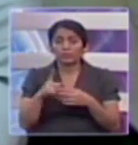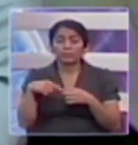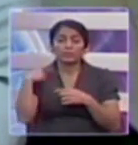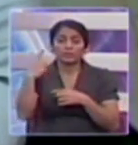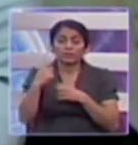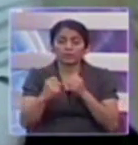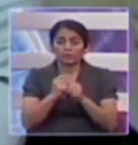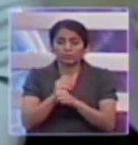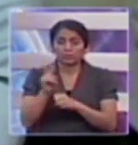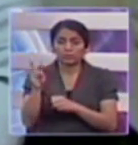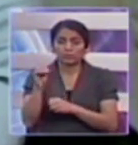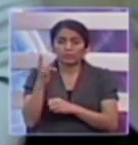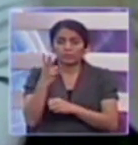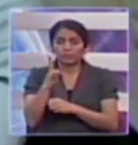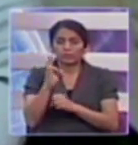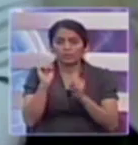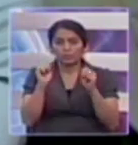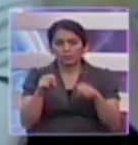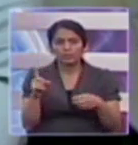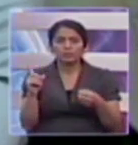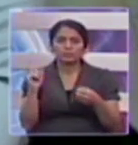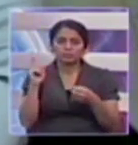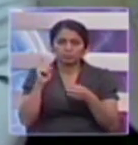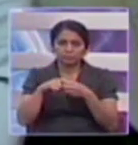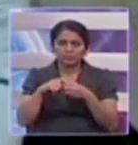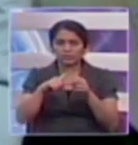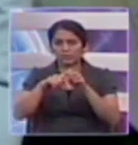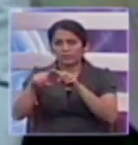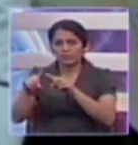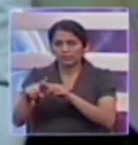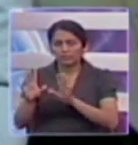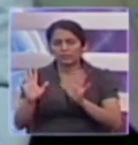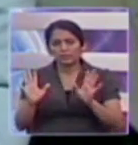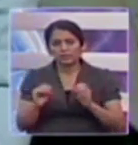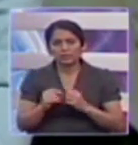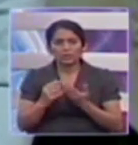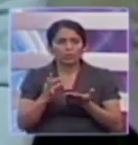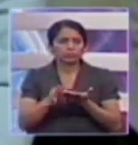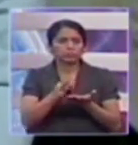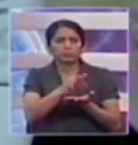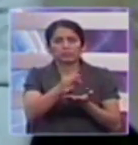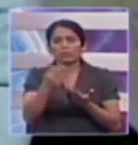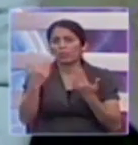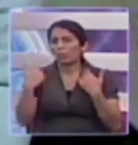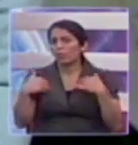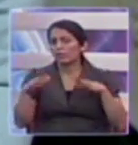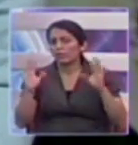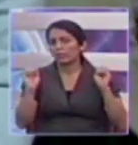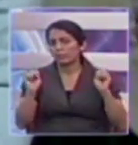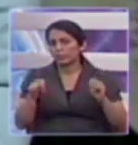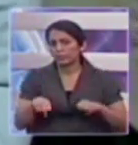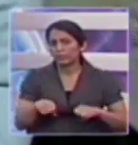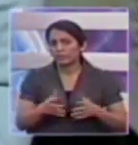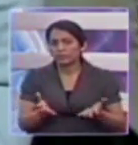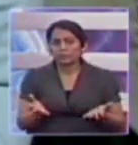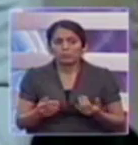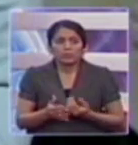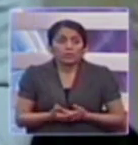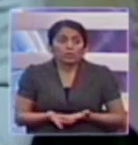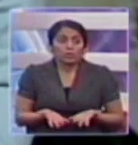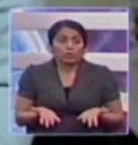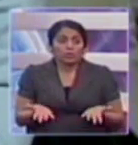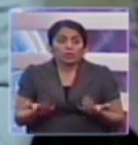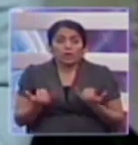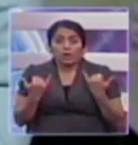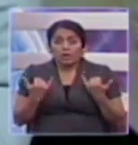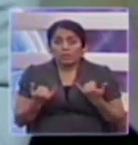ciudadano puede matricular en los cantones del país, en cualquier cantón, independientemente de si es o no del mismo. Sin embargo, ha manifestado que en tema de